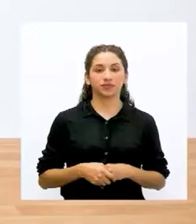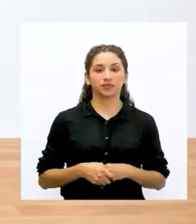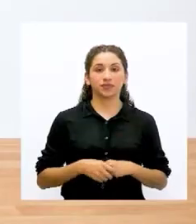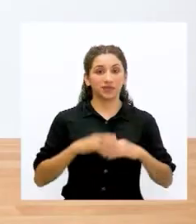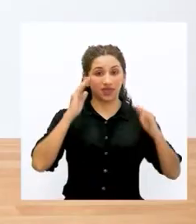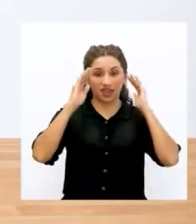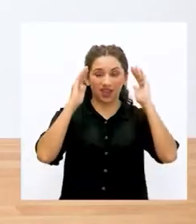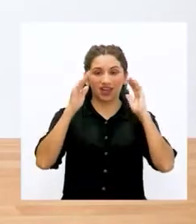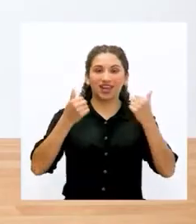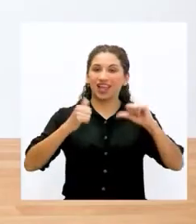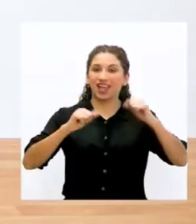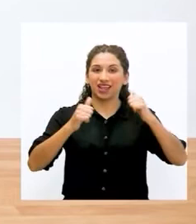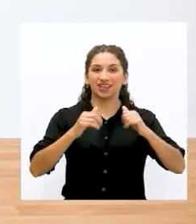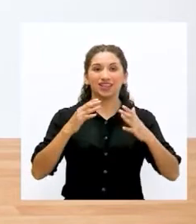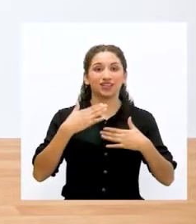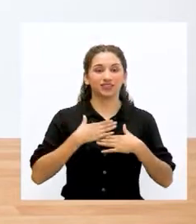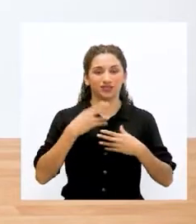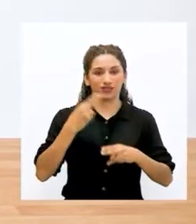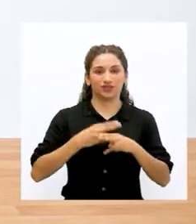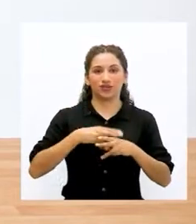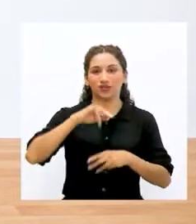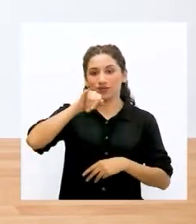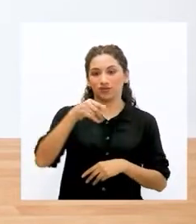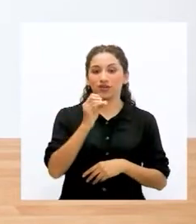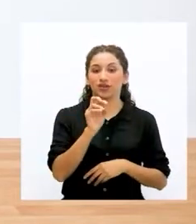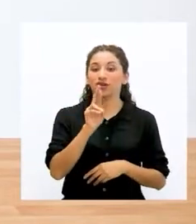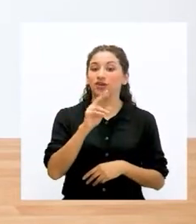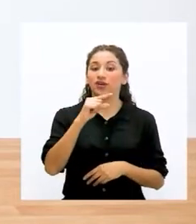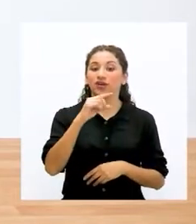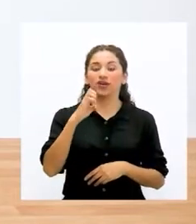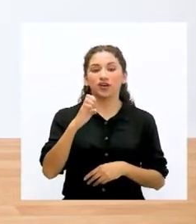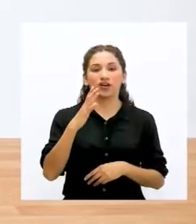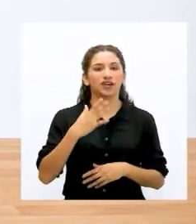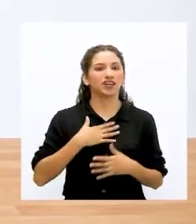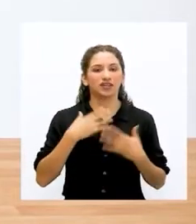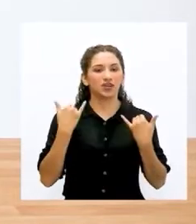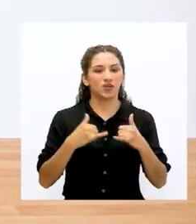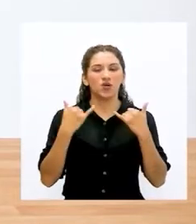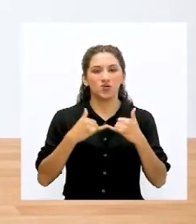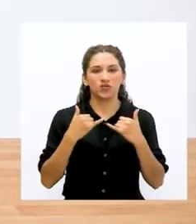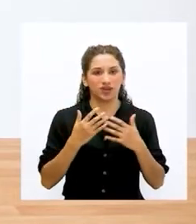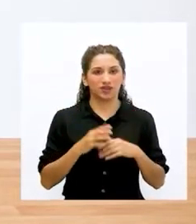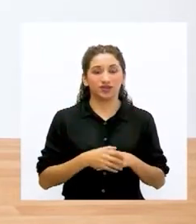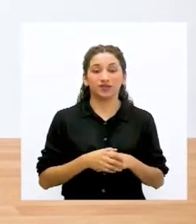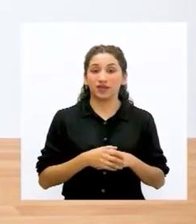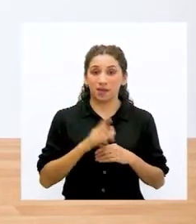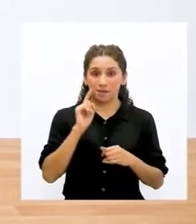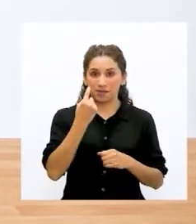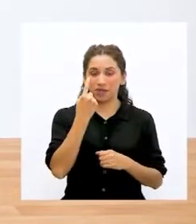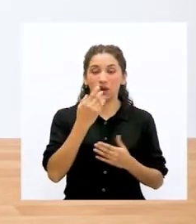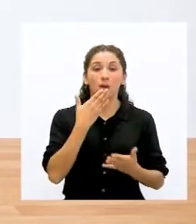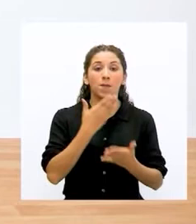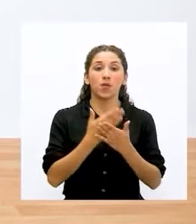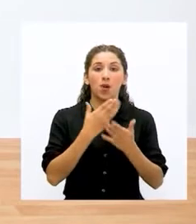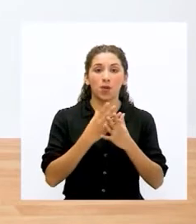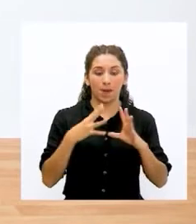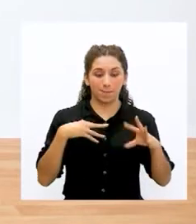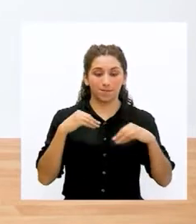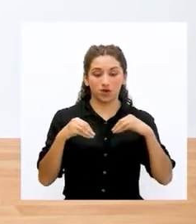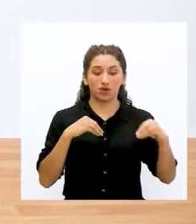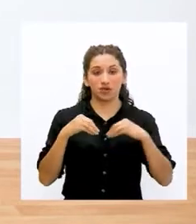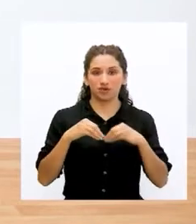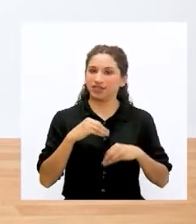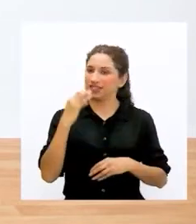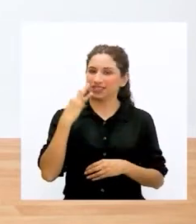Hola, ¿cómo están? Soy Jorge y hoy vamos a hacer un juego de disociación. Vamos a empezar primero probando algunos movimientos y siempre